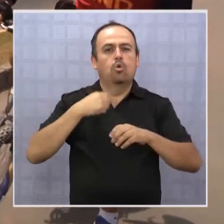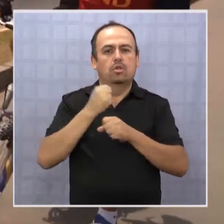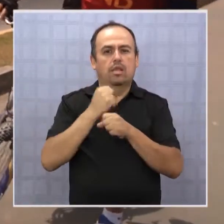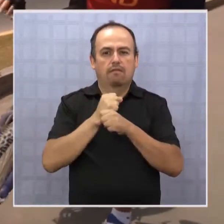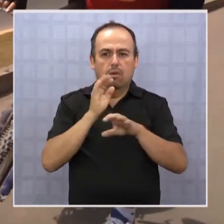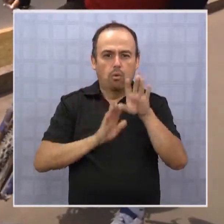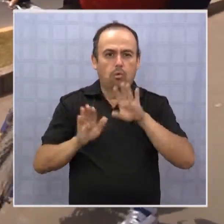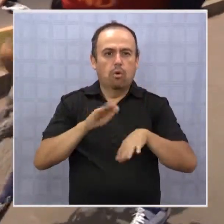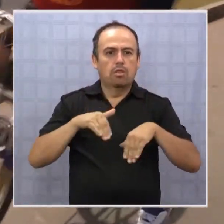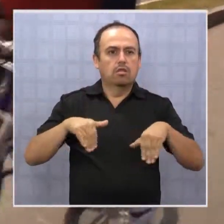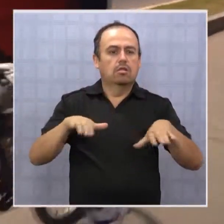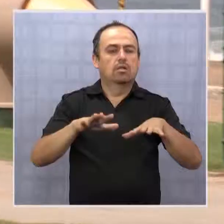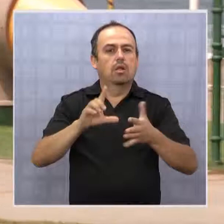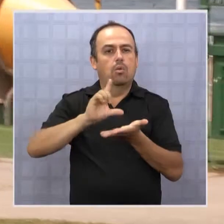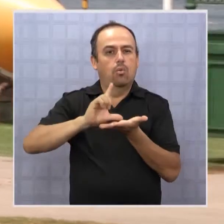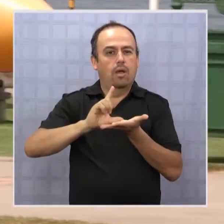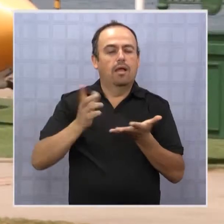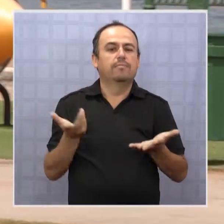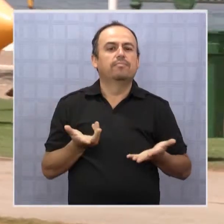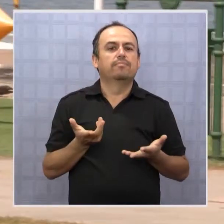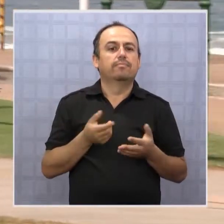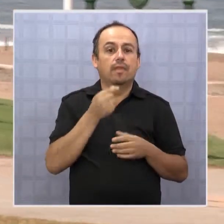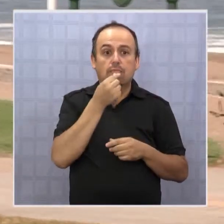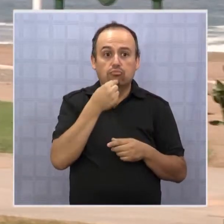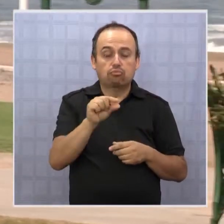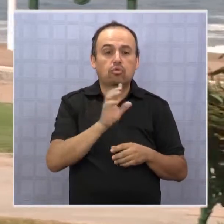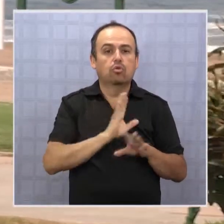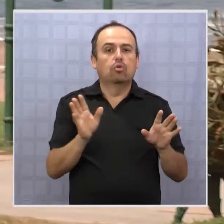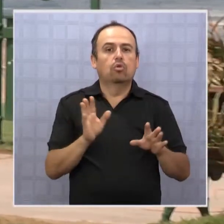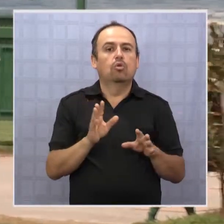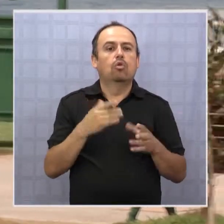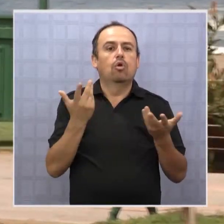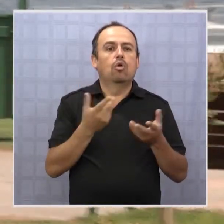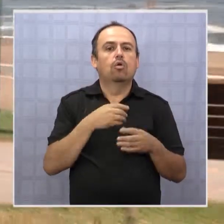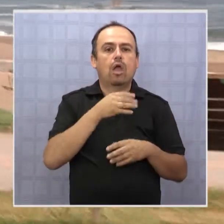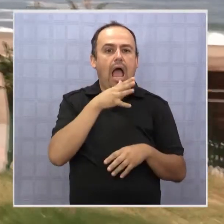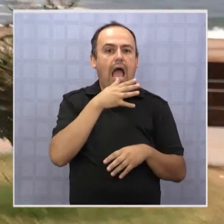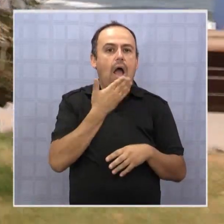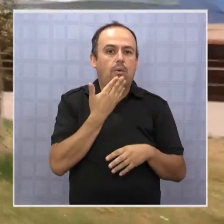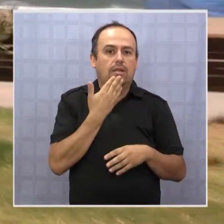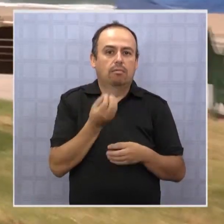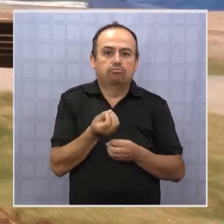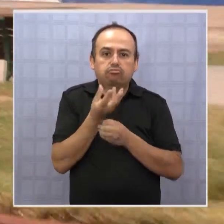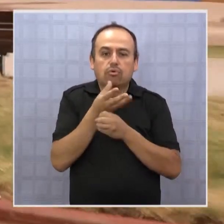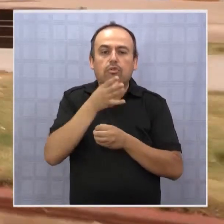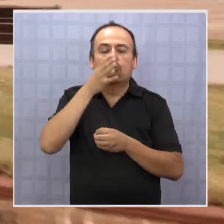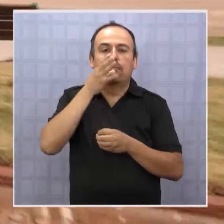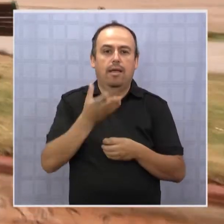trabajos de mantención en el sector, donde se espera la pronta habilitación de las fuentes de agua.